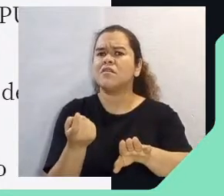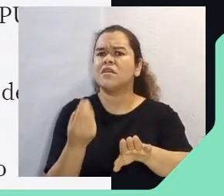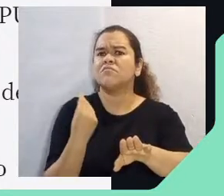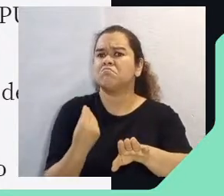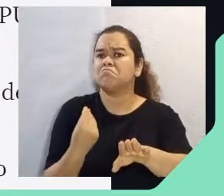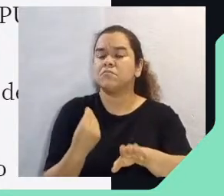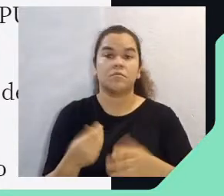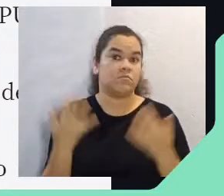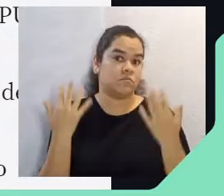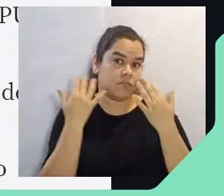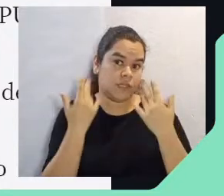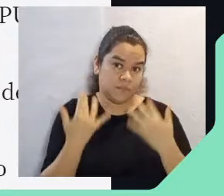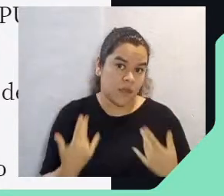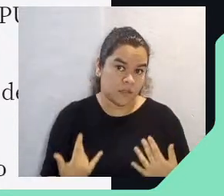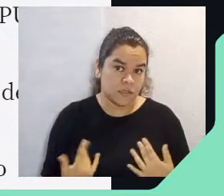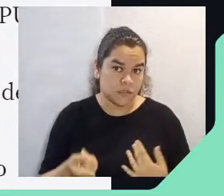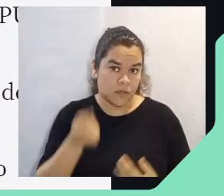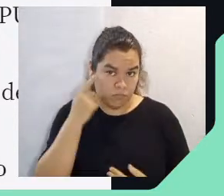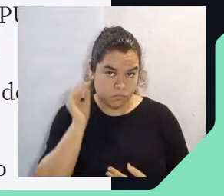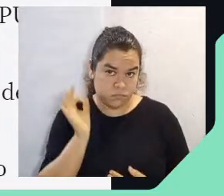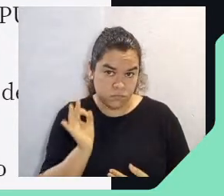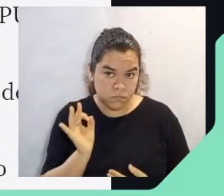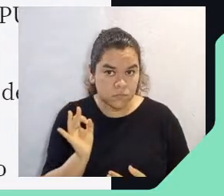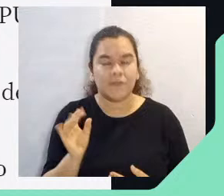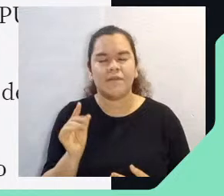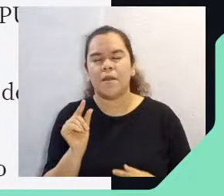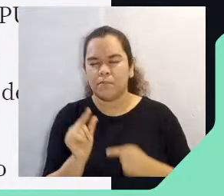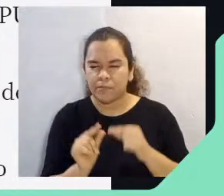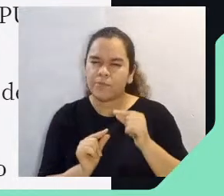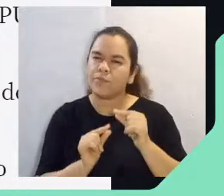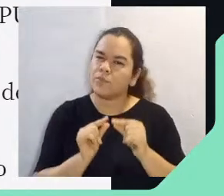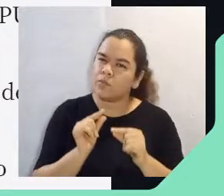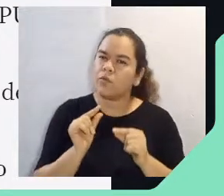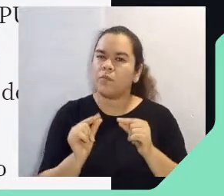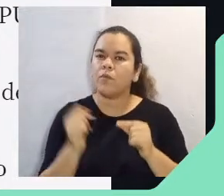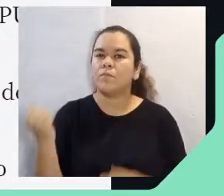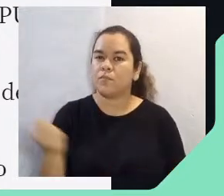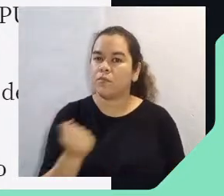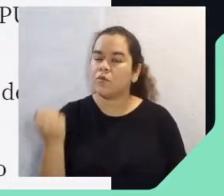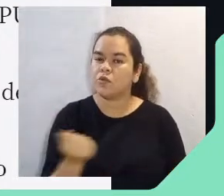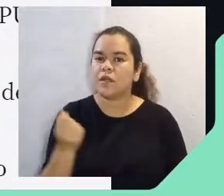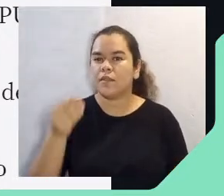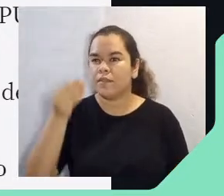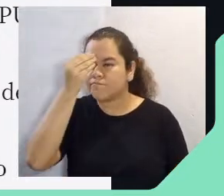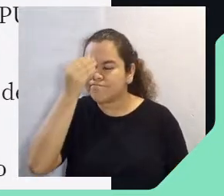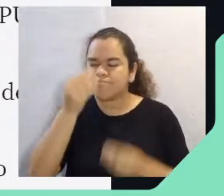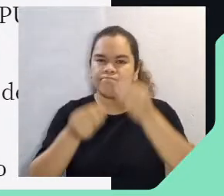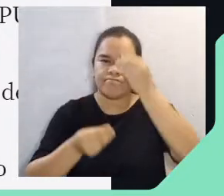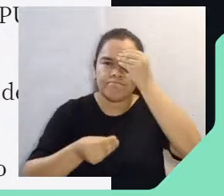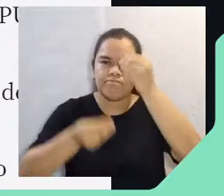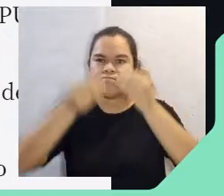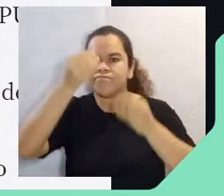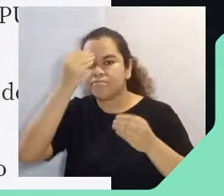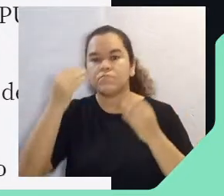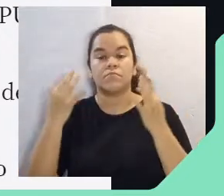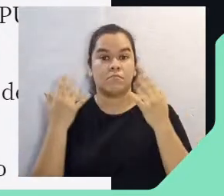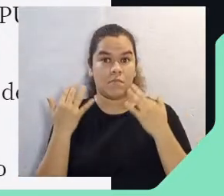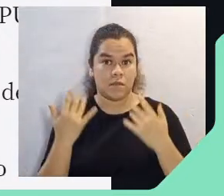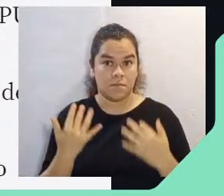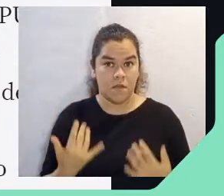es importante ir adquiriendo los conceptos y aprendiendo matemática, por